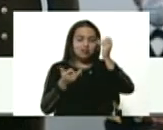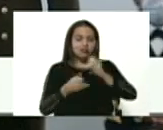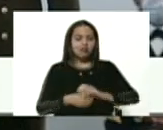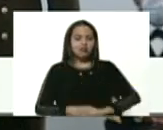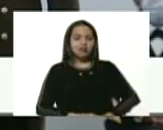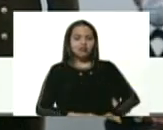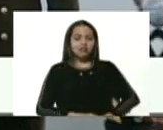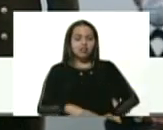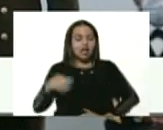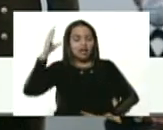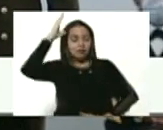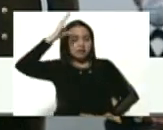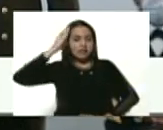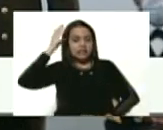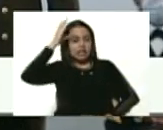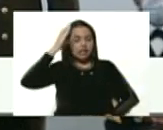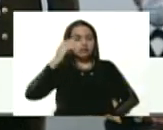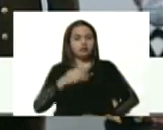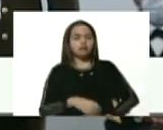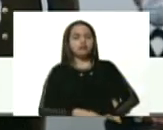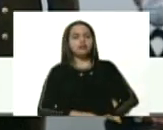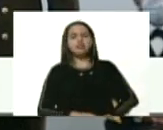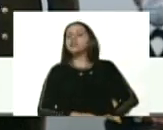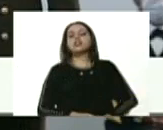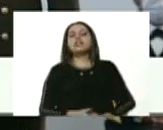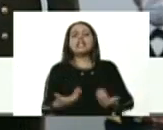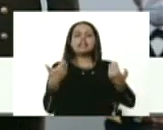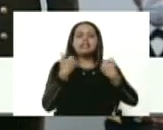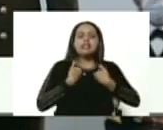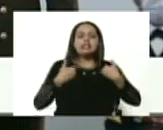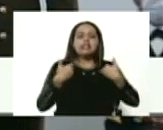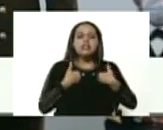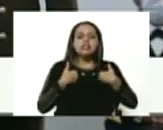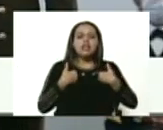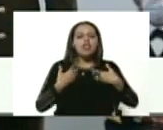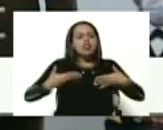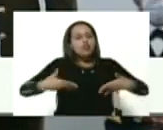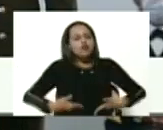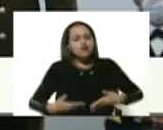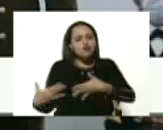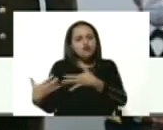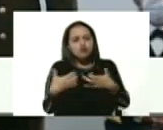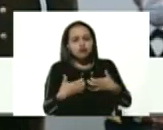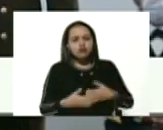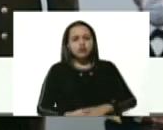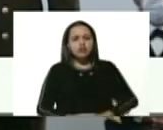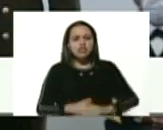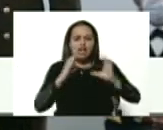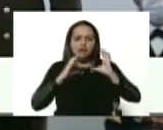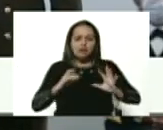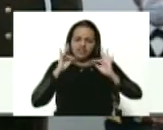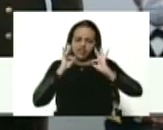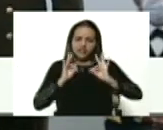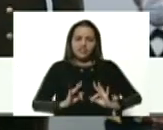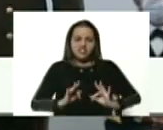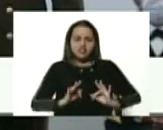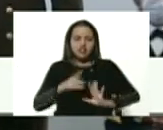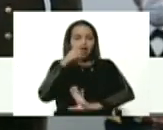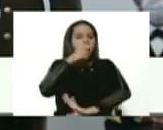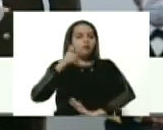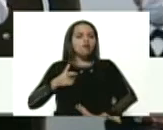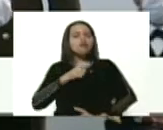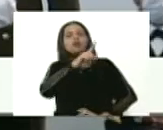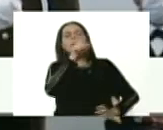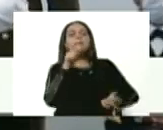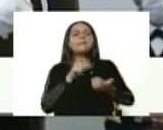la capacidad de resistencia, de lucha, la capacidad física de un pueblo entero.